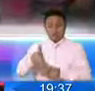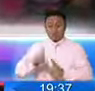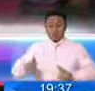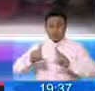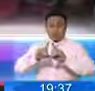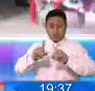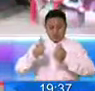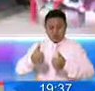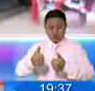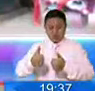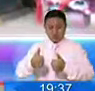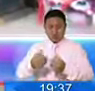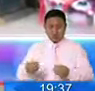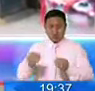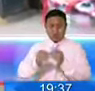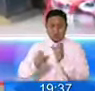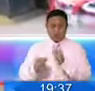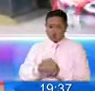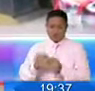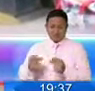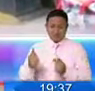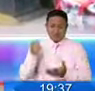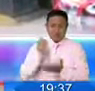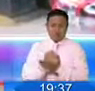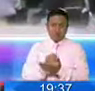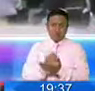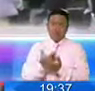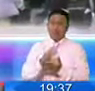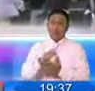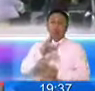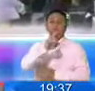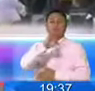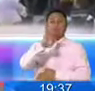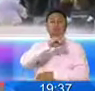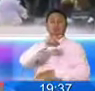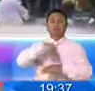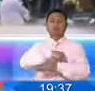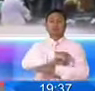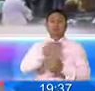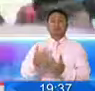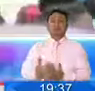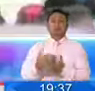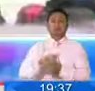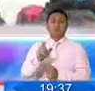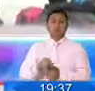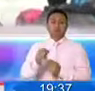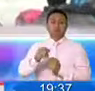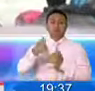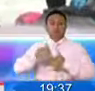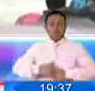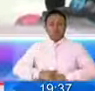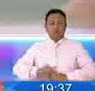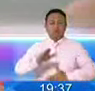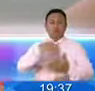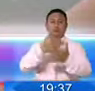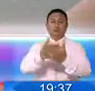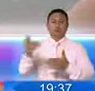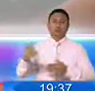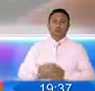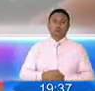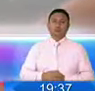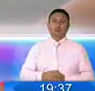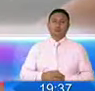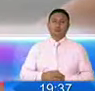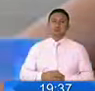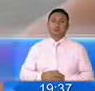el sistema para evitar más aglomeraciones. El promedio de un día, es decir, 24 horas, tienen que esperar los extranjeros para continuar a su destino. Están entrando un